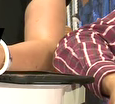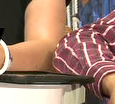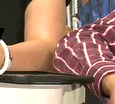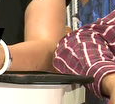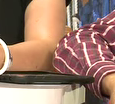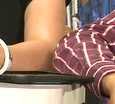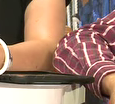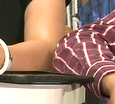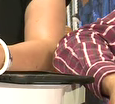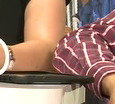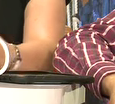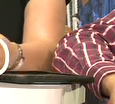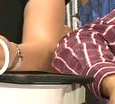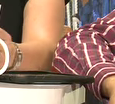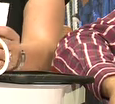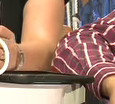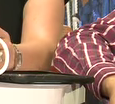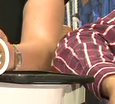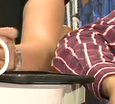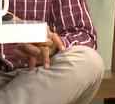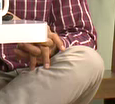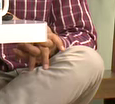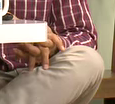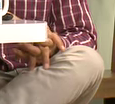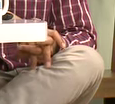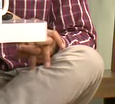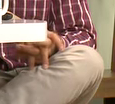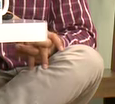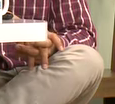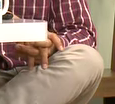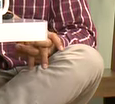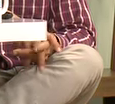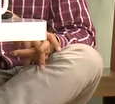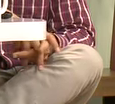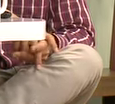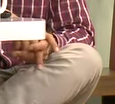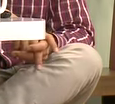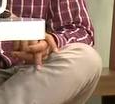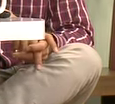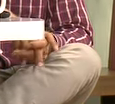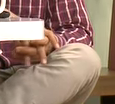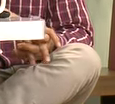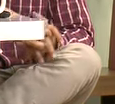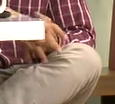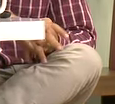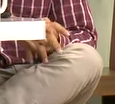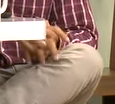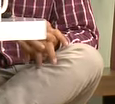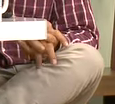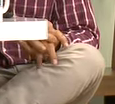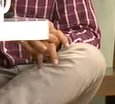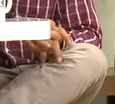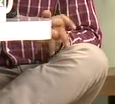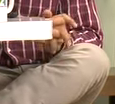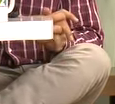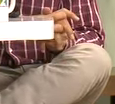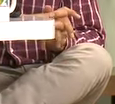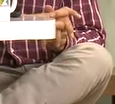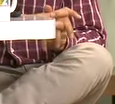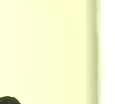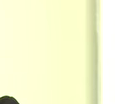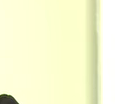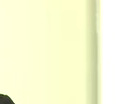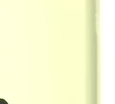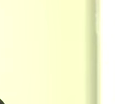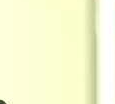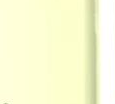o no con la pareja. Vamos a hablar, como bien lo decías, de la retención y sustracción de menores. Abogada, muy buenos días. ¿Cómo están? Mi